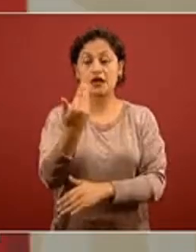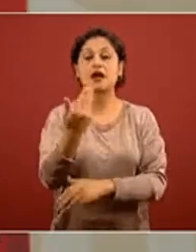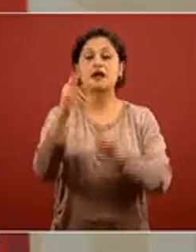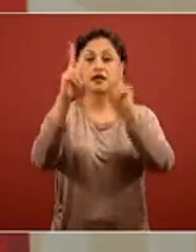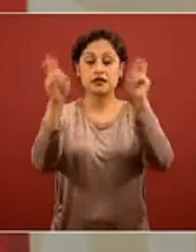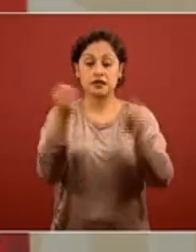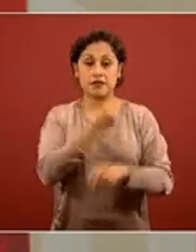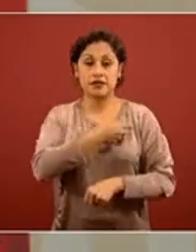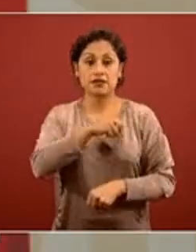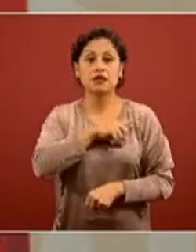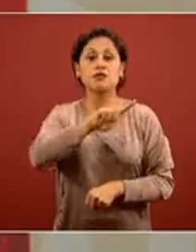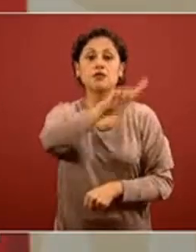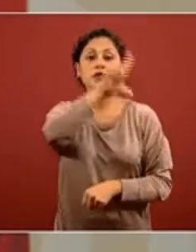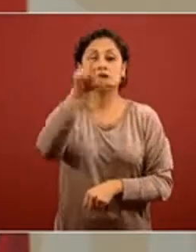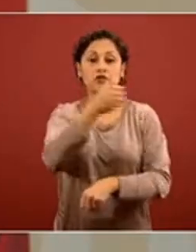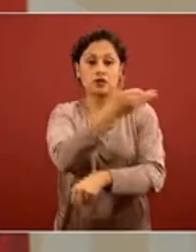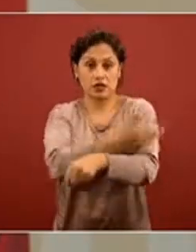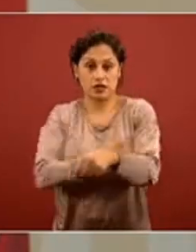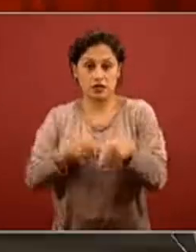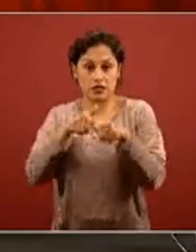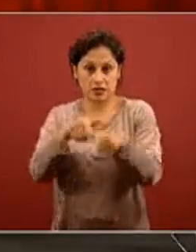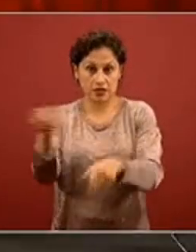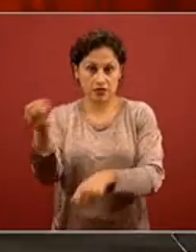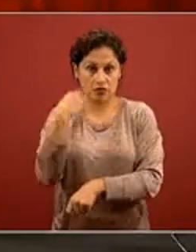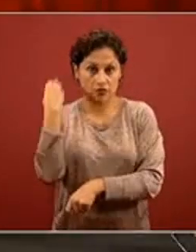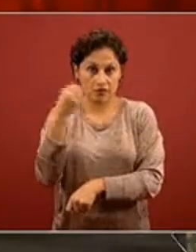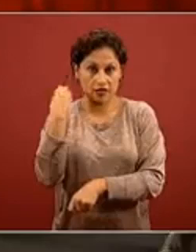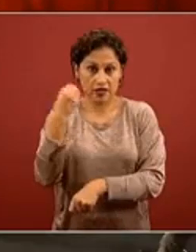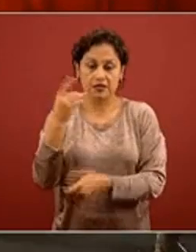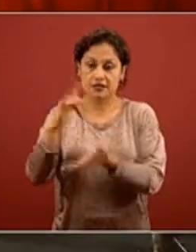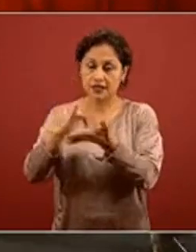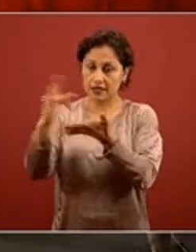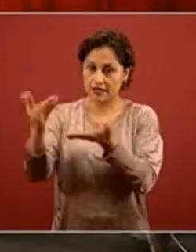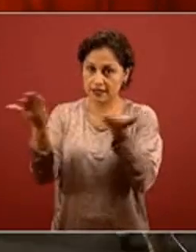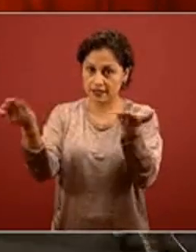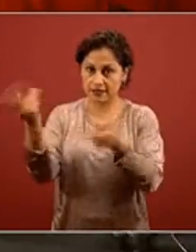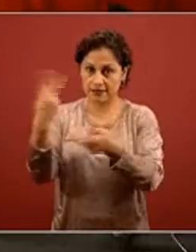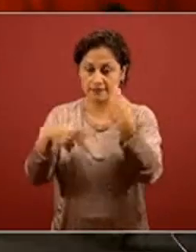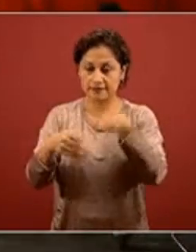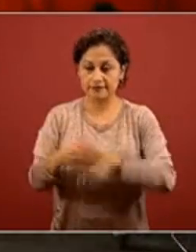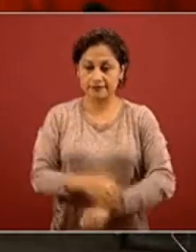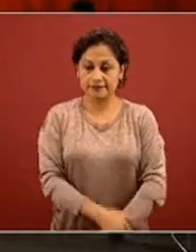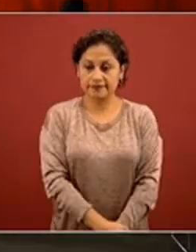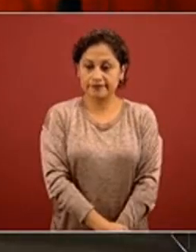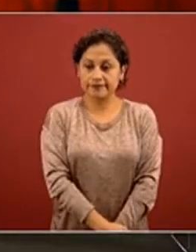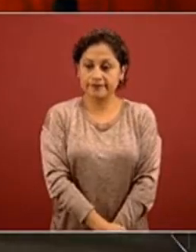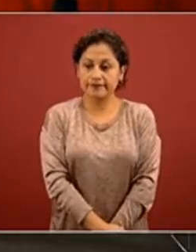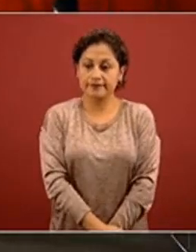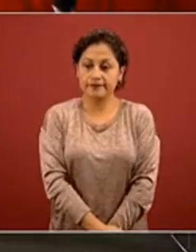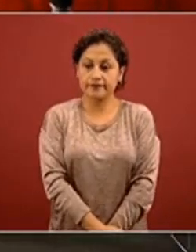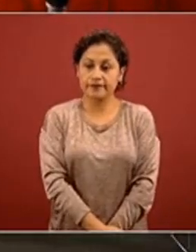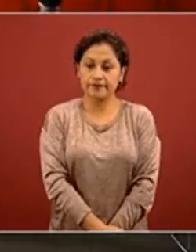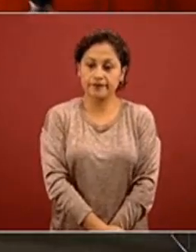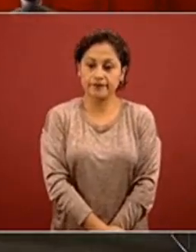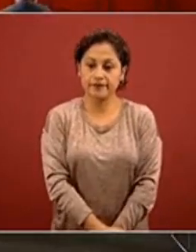con esta conferencia de prensa. Gracias, coronel. Gracias, doctora Lomía. Gracias. ¿Manda?